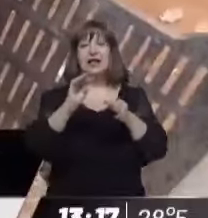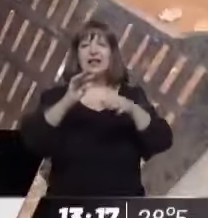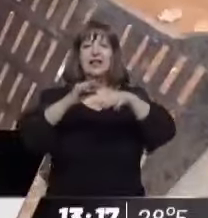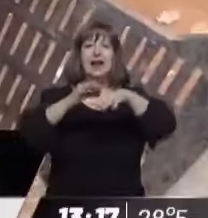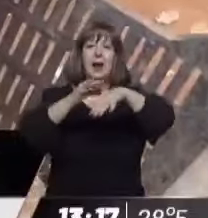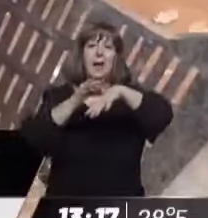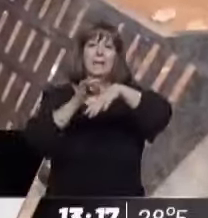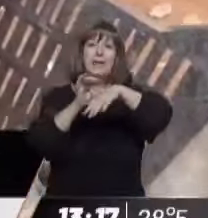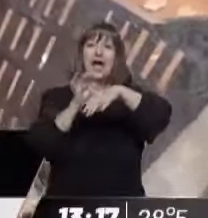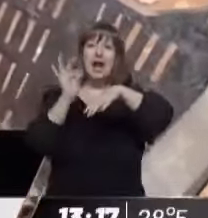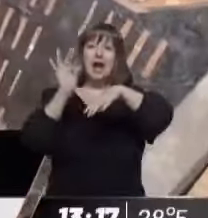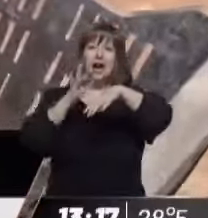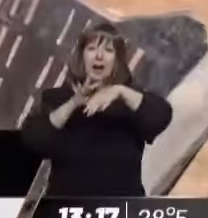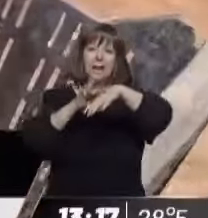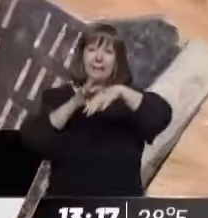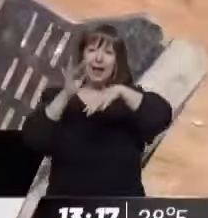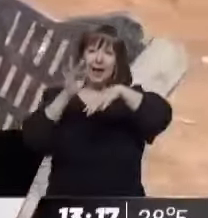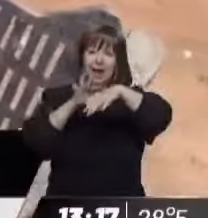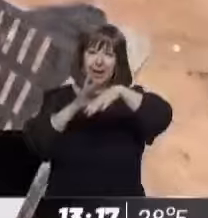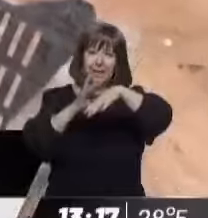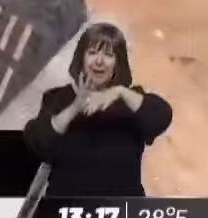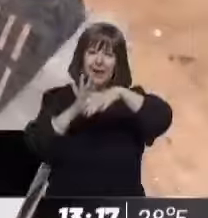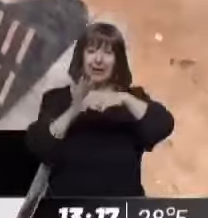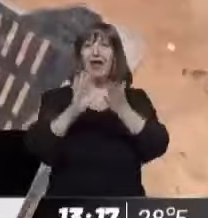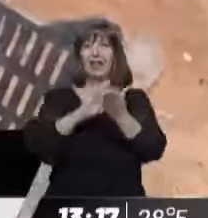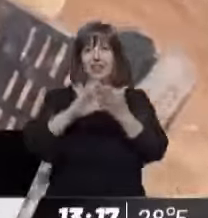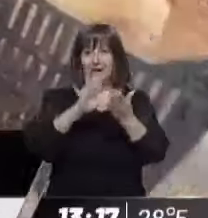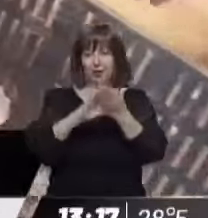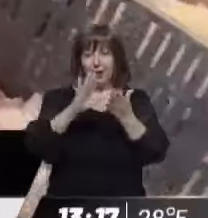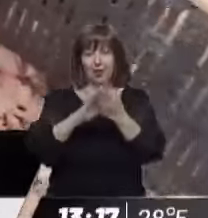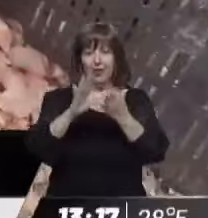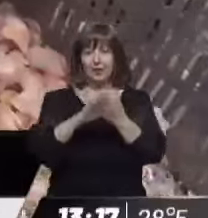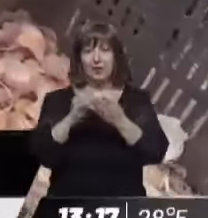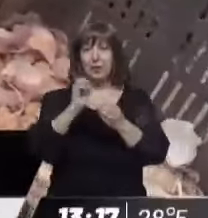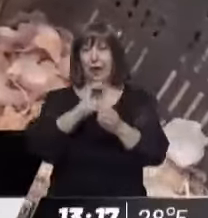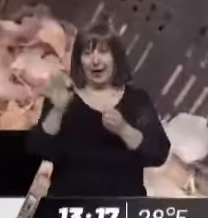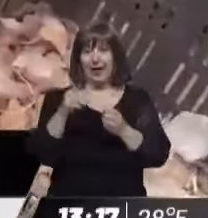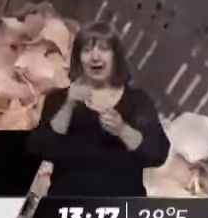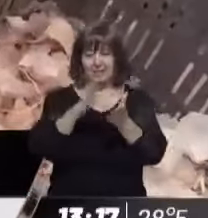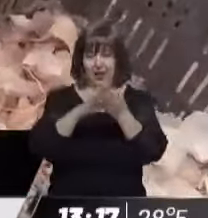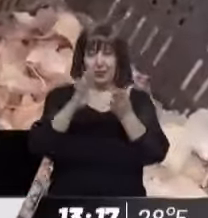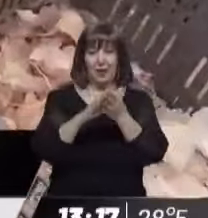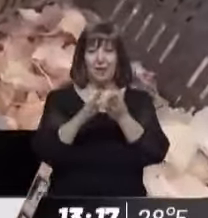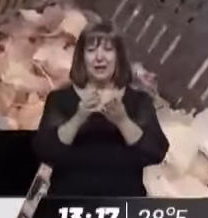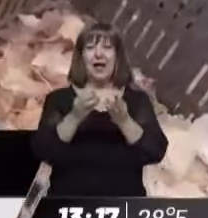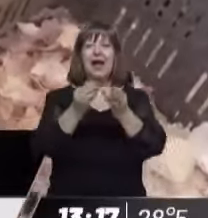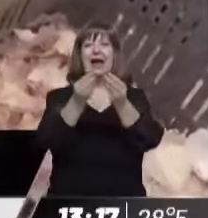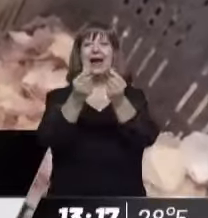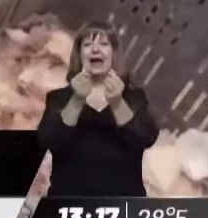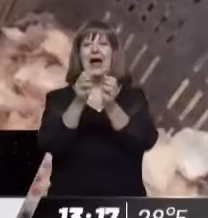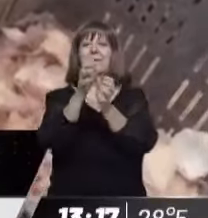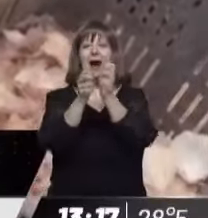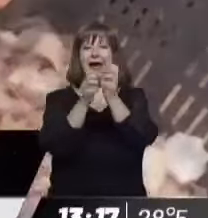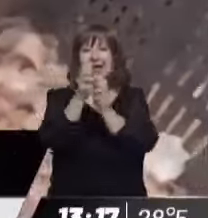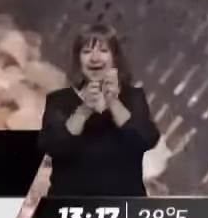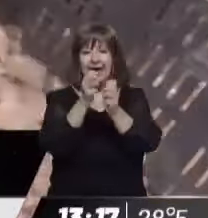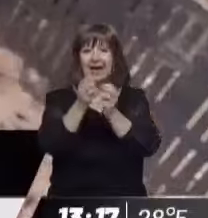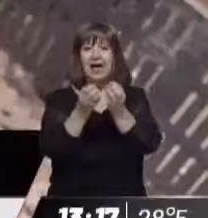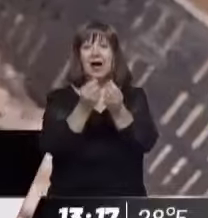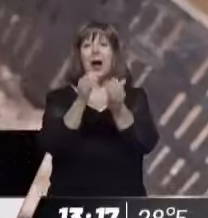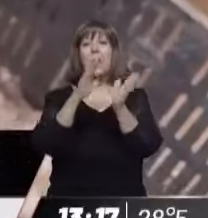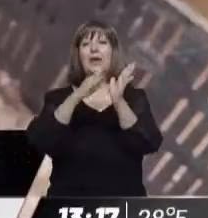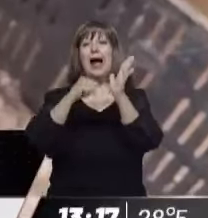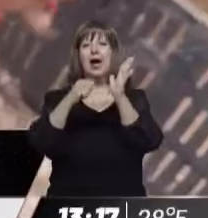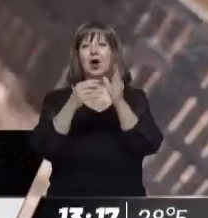un trabajo que se hace manual. Lo voy a hacer de nuevo porque me retan, porque lo tiré. Mira, la máquina lo hace así. Gerardo, ¿ves? Lo